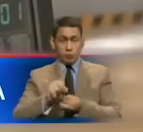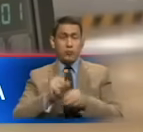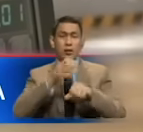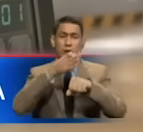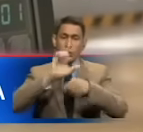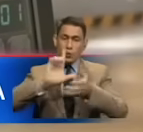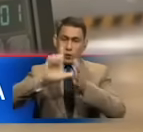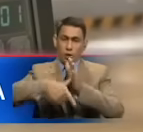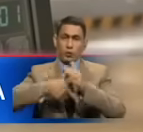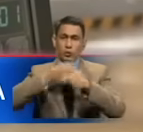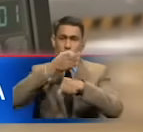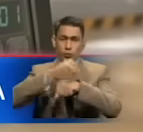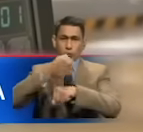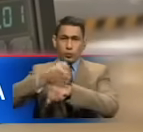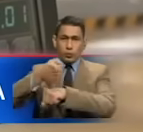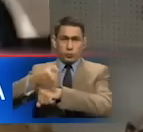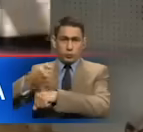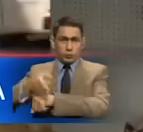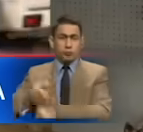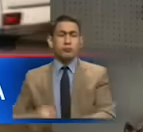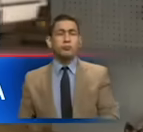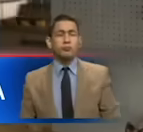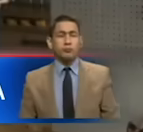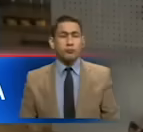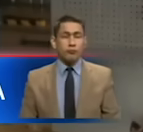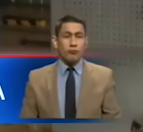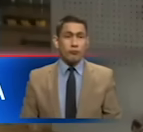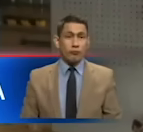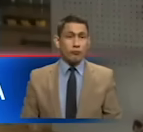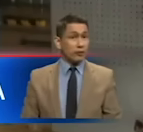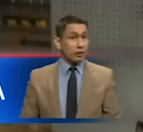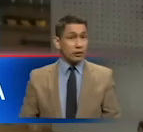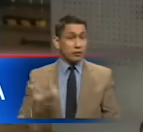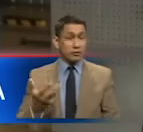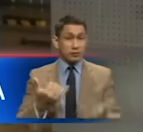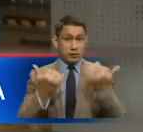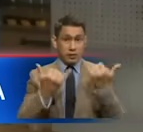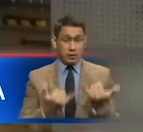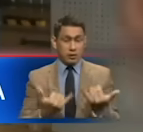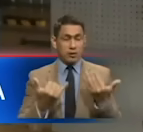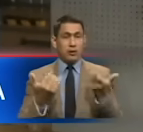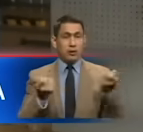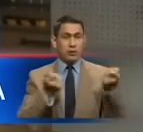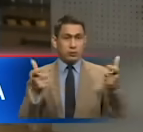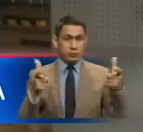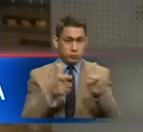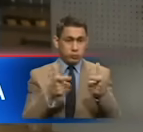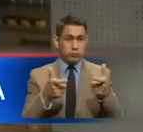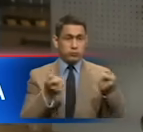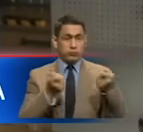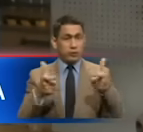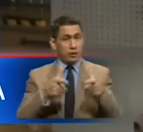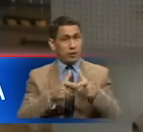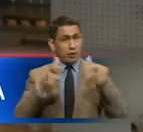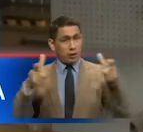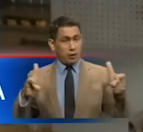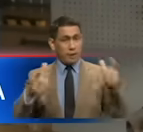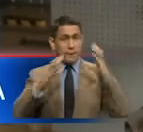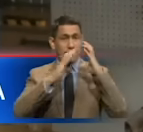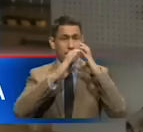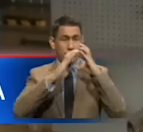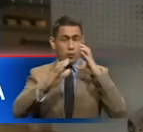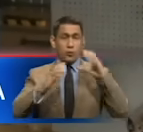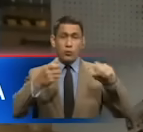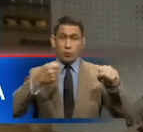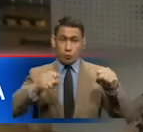va dando. Iniciado el calendario para todos los tipos de vehículos, transportación pública y comercial, vehículos particulares y